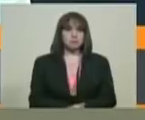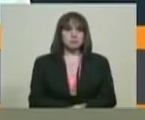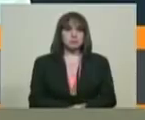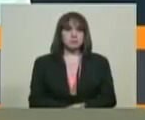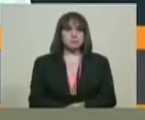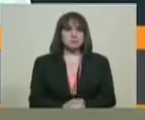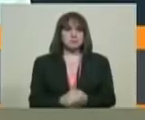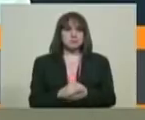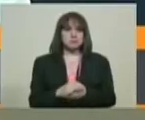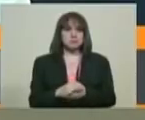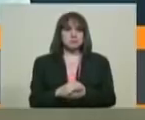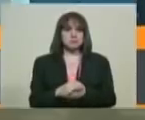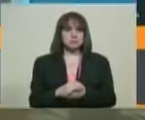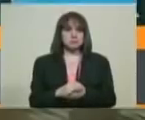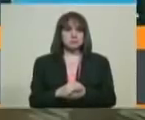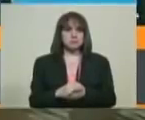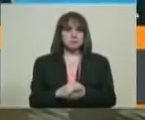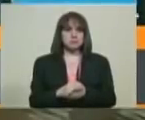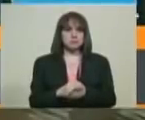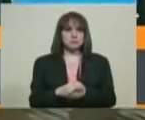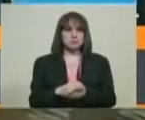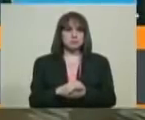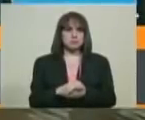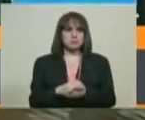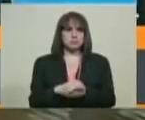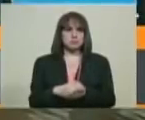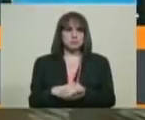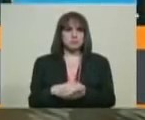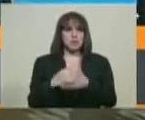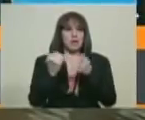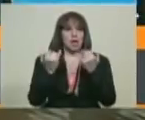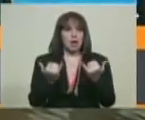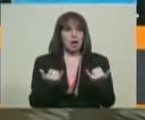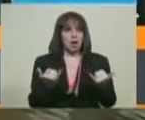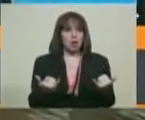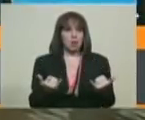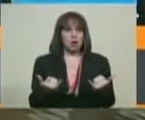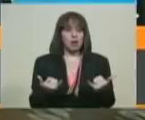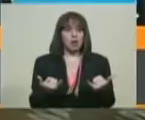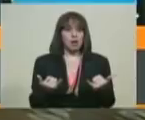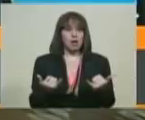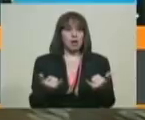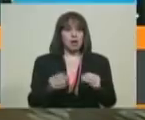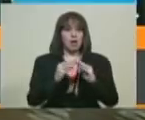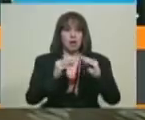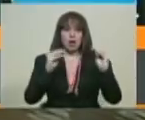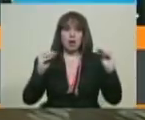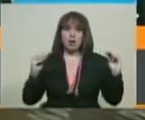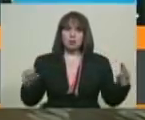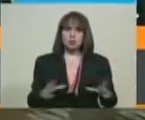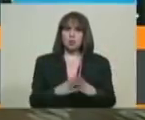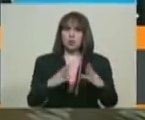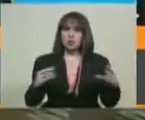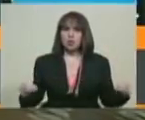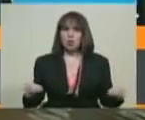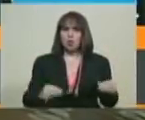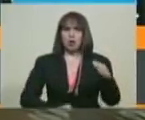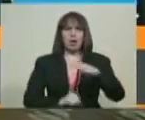Y anuncio todo el apoyo del gobierno bolivariano